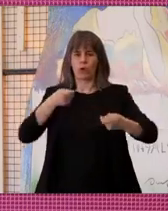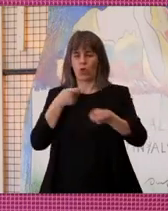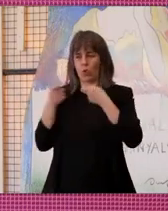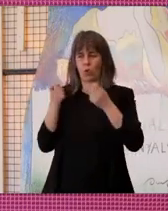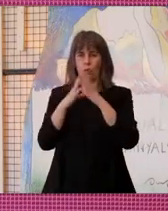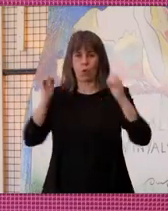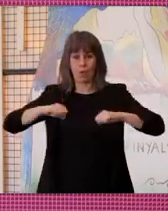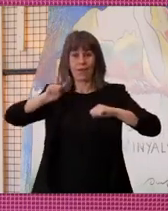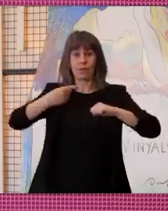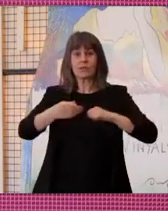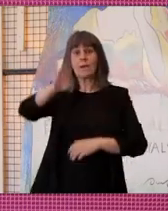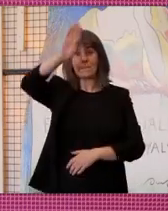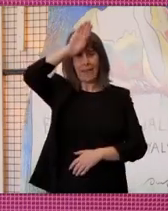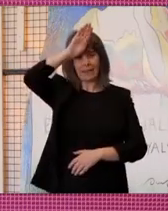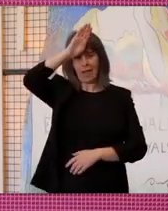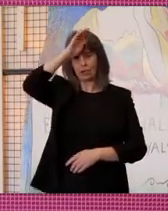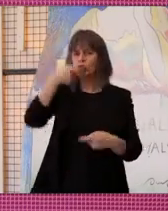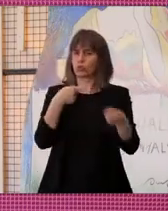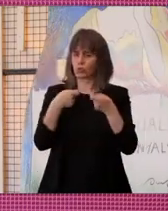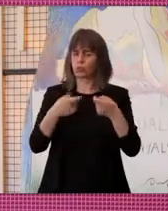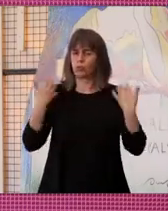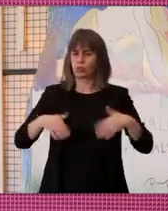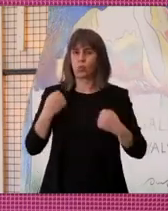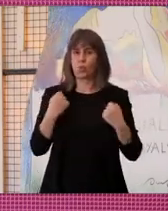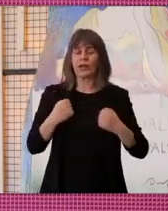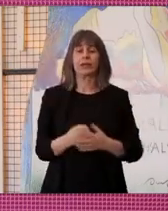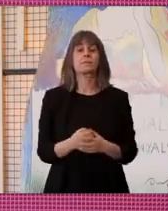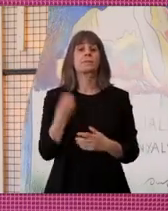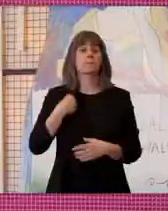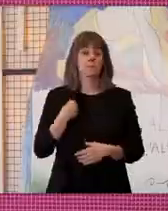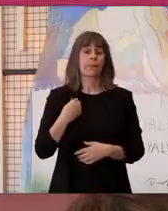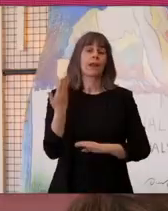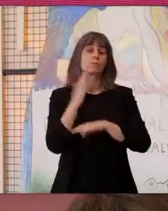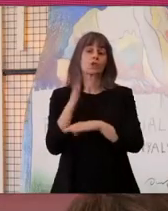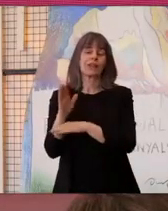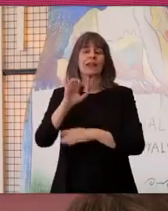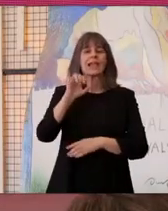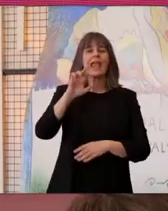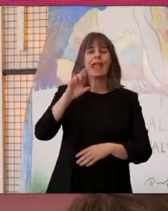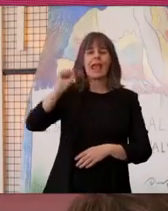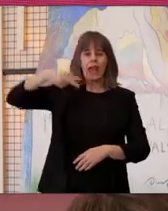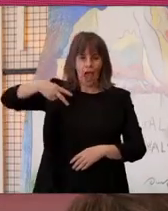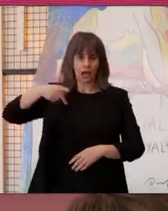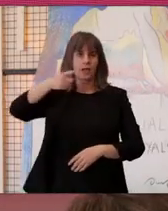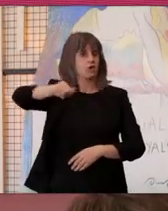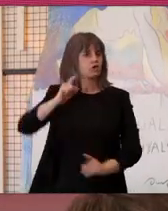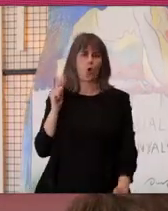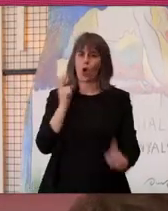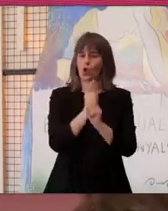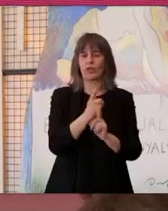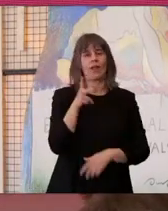en los representantes de Irán que eran los que más se oponían a los derechos sexuales y reproductivos de las mujeres